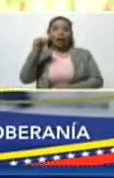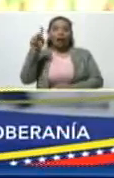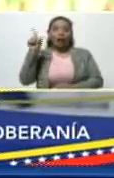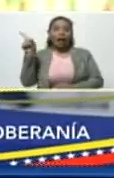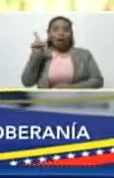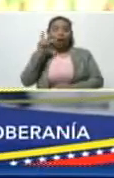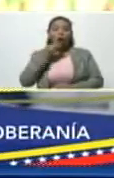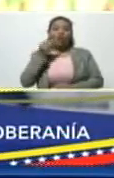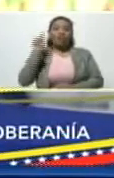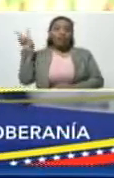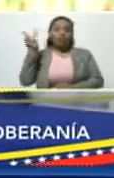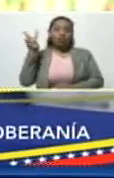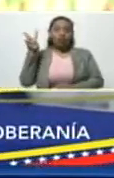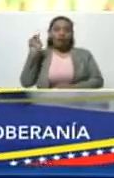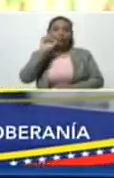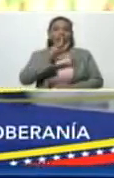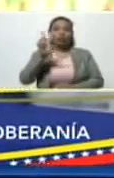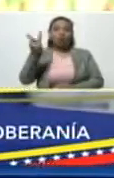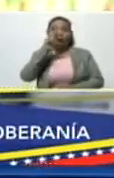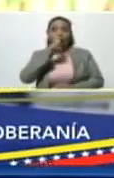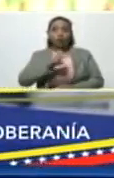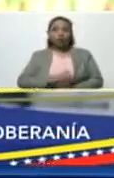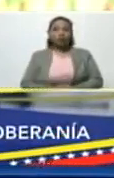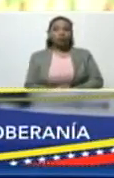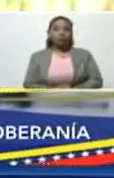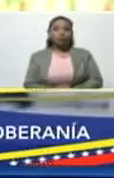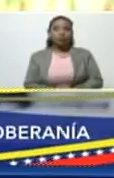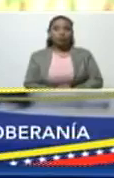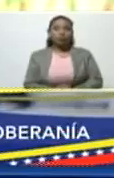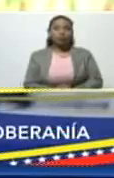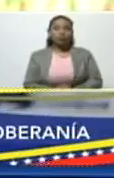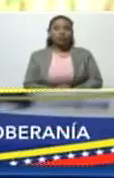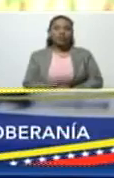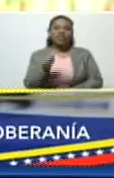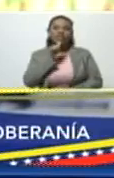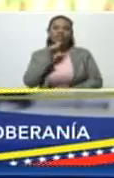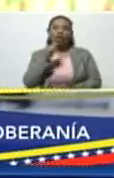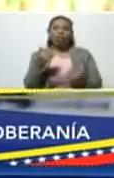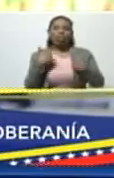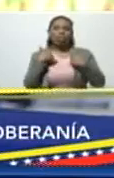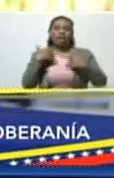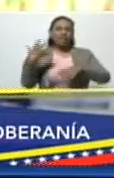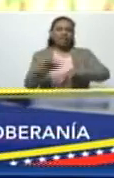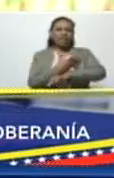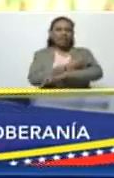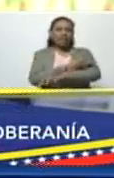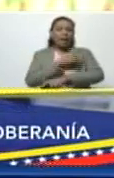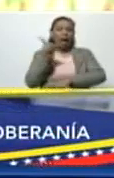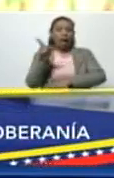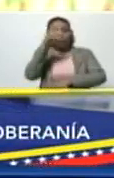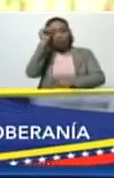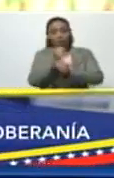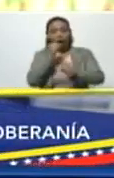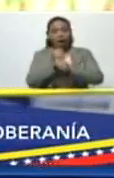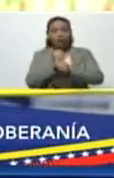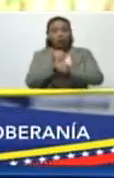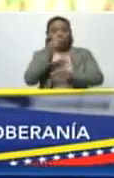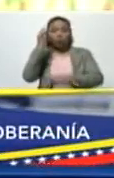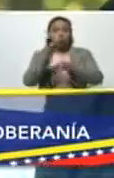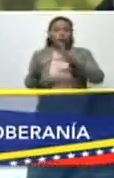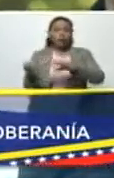joven venezolano, 32 años, quien sufrió una quemadura a partir de su trabajo con un